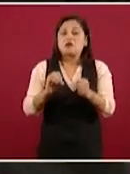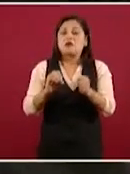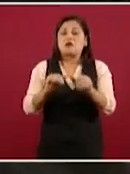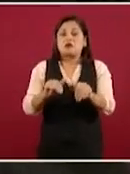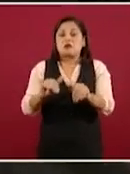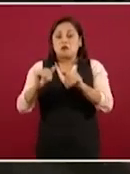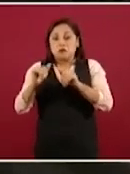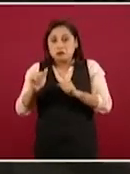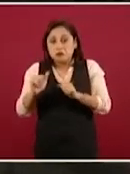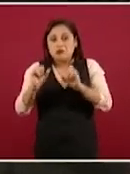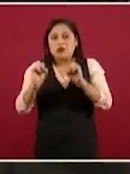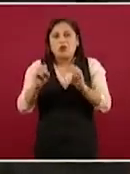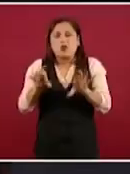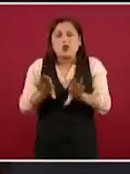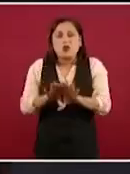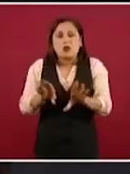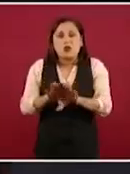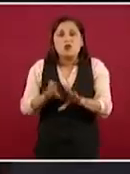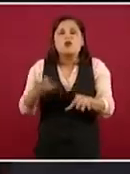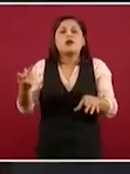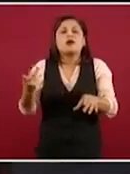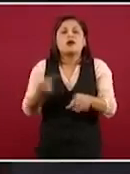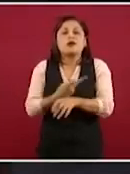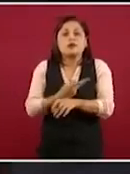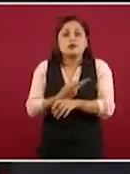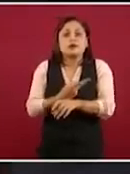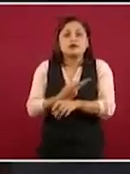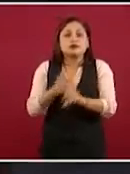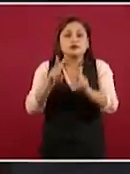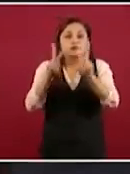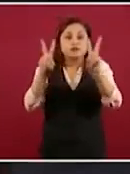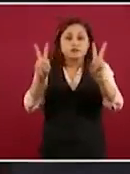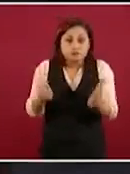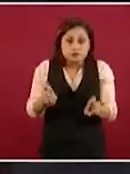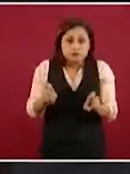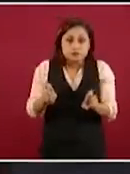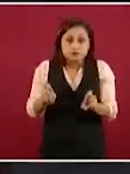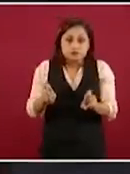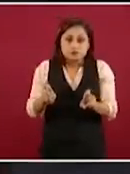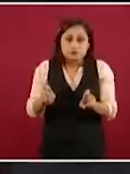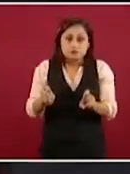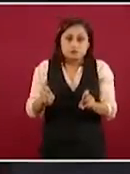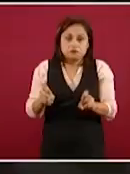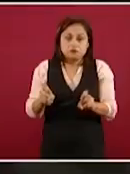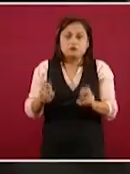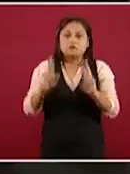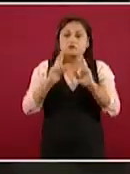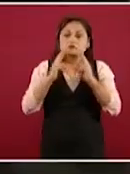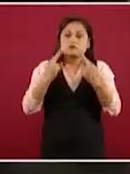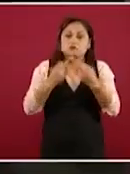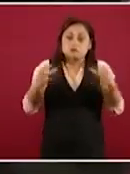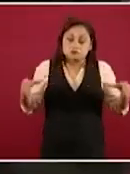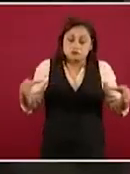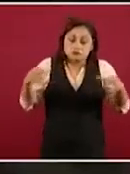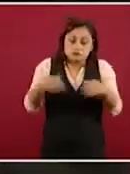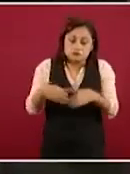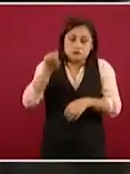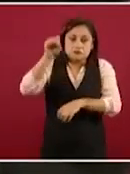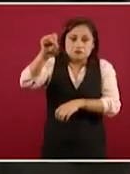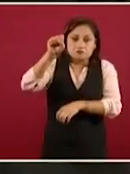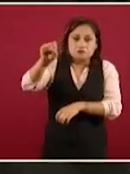lo que se haya llevado a cabo de acuerdo a la asamblea realizada en el sindicato petrolero,